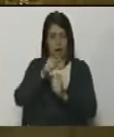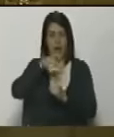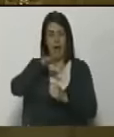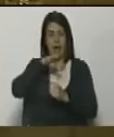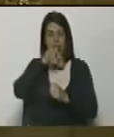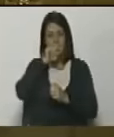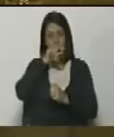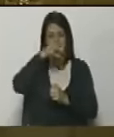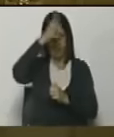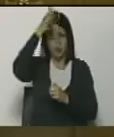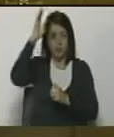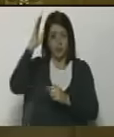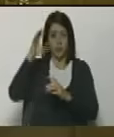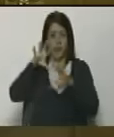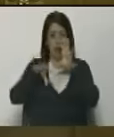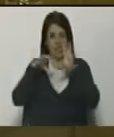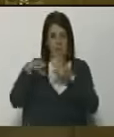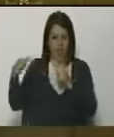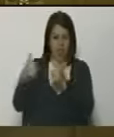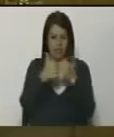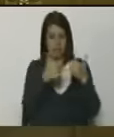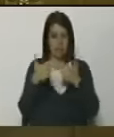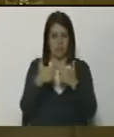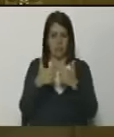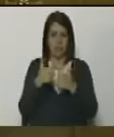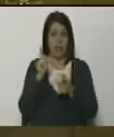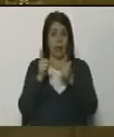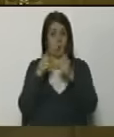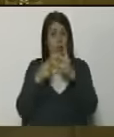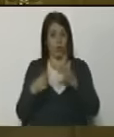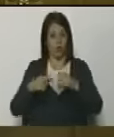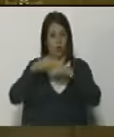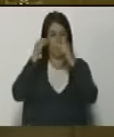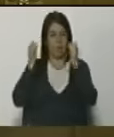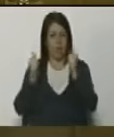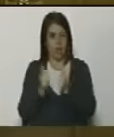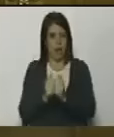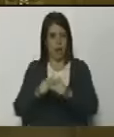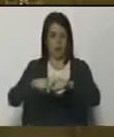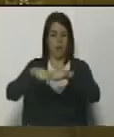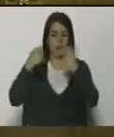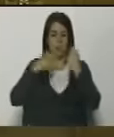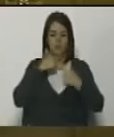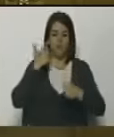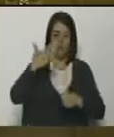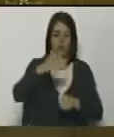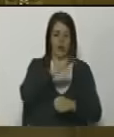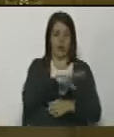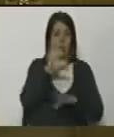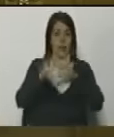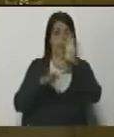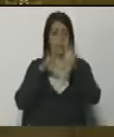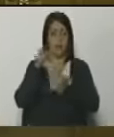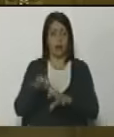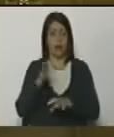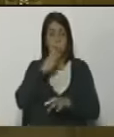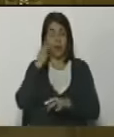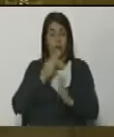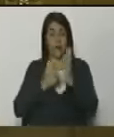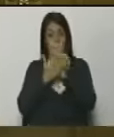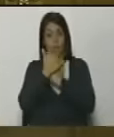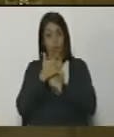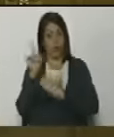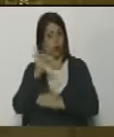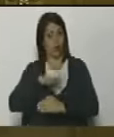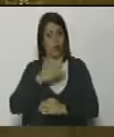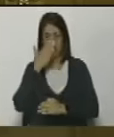explotación sexual canina o felina, por solo mencionar algunas, dejan al descubierto una realidad oculta que no se